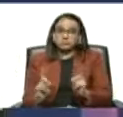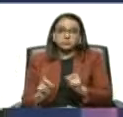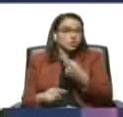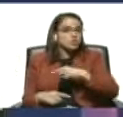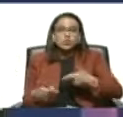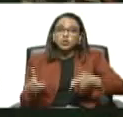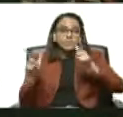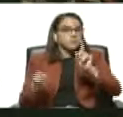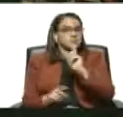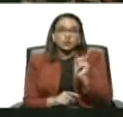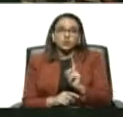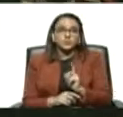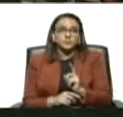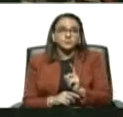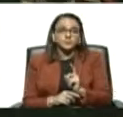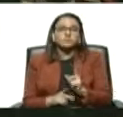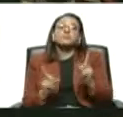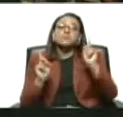Bueno, luego vemos,